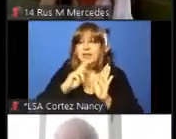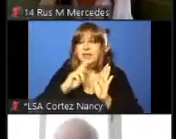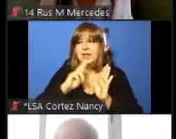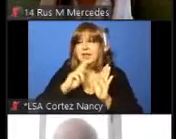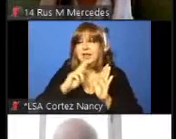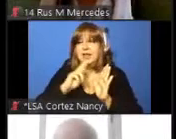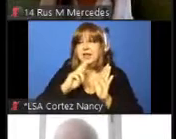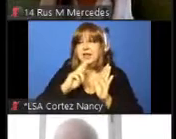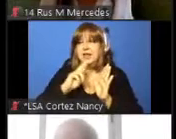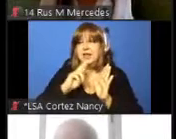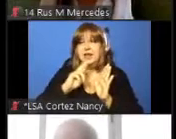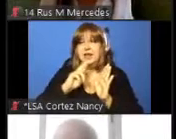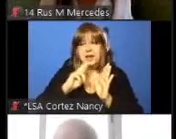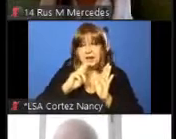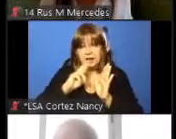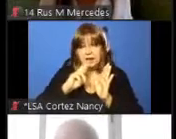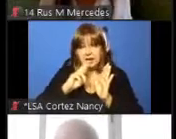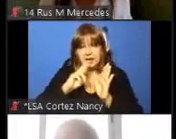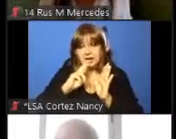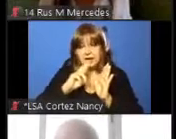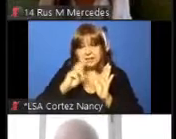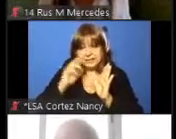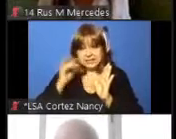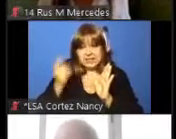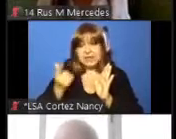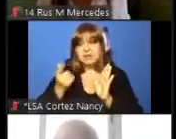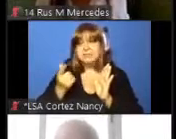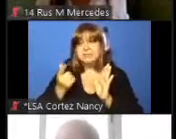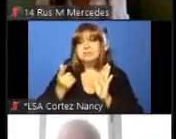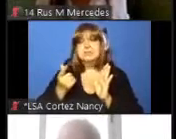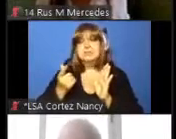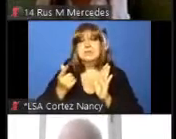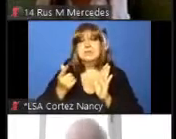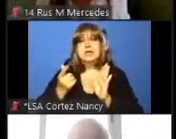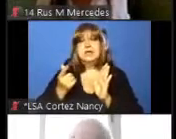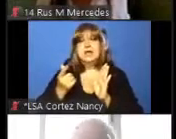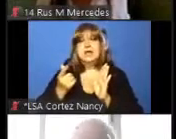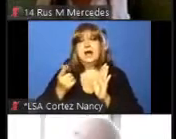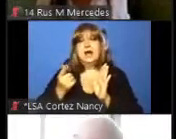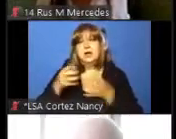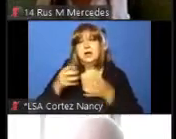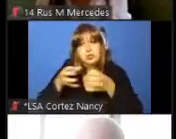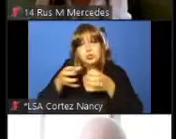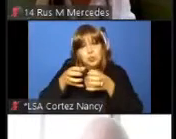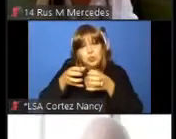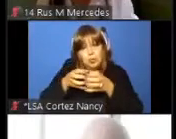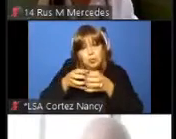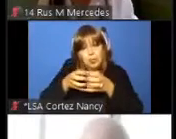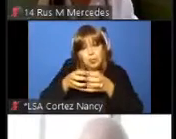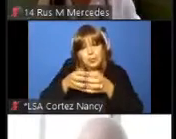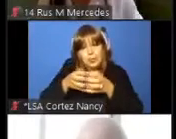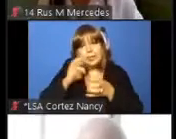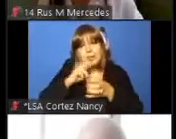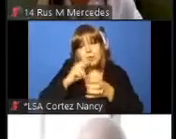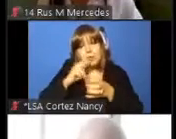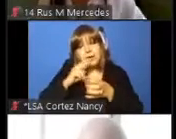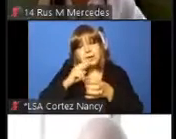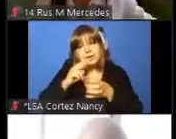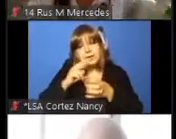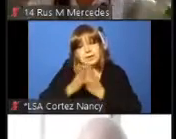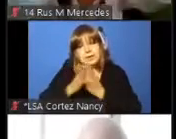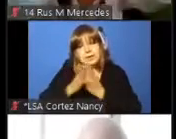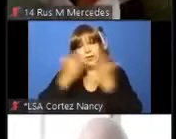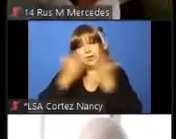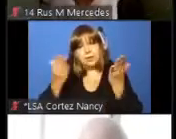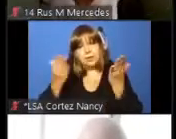comunicadoras y comunicadores que cuestionaron ese uso mediático completamente violento se hicieron cosas